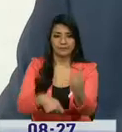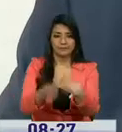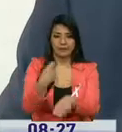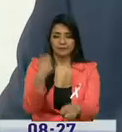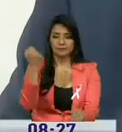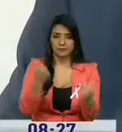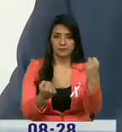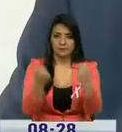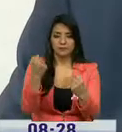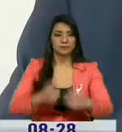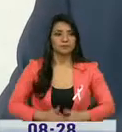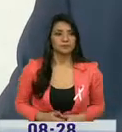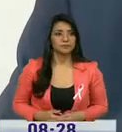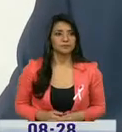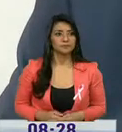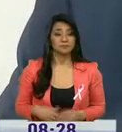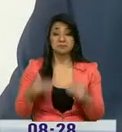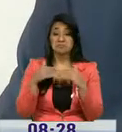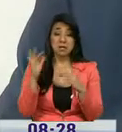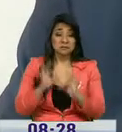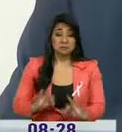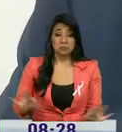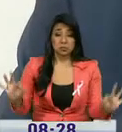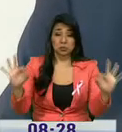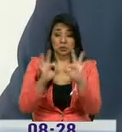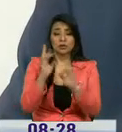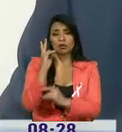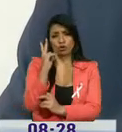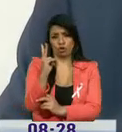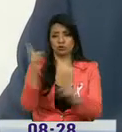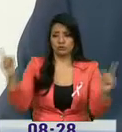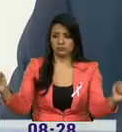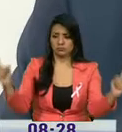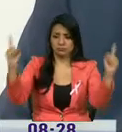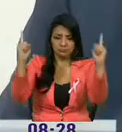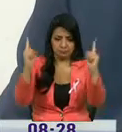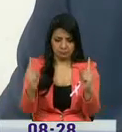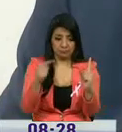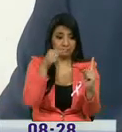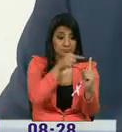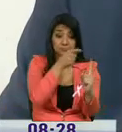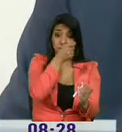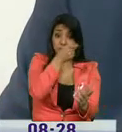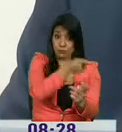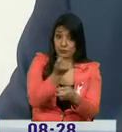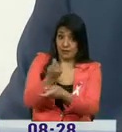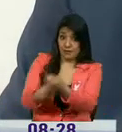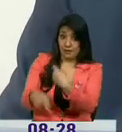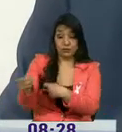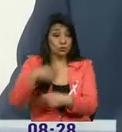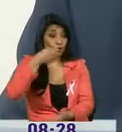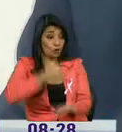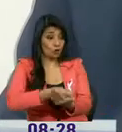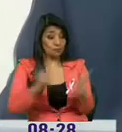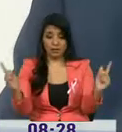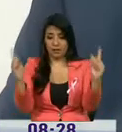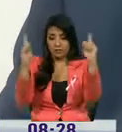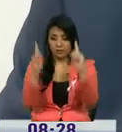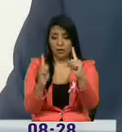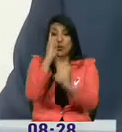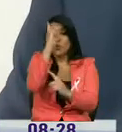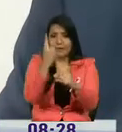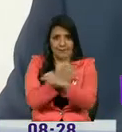más recomendable, idónea, es que vengan las dos partes y realicen en un solo acto el reconocimiento de firma.